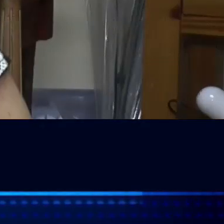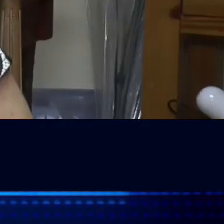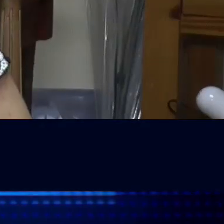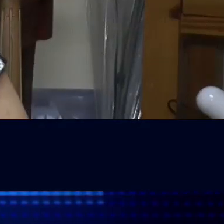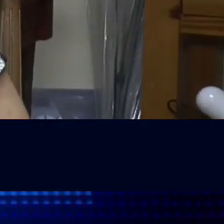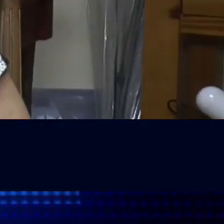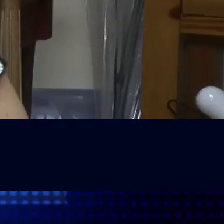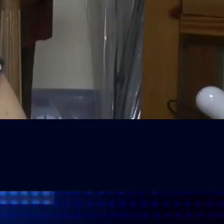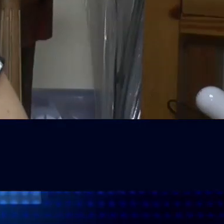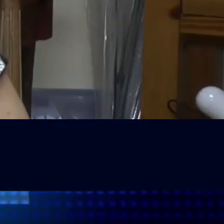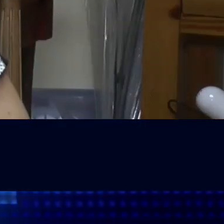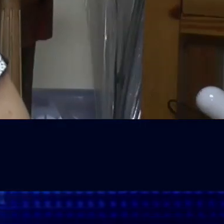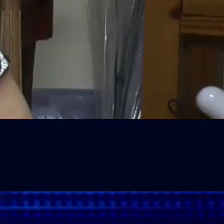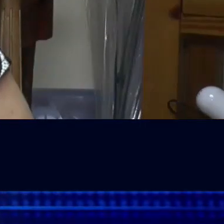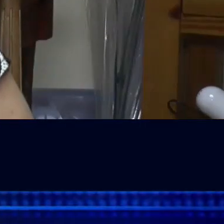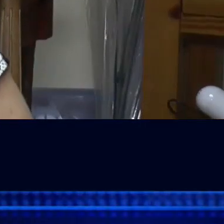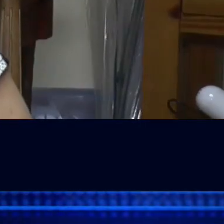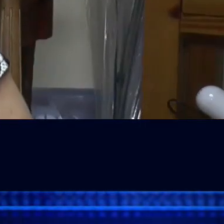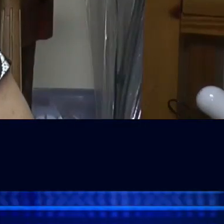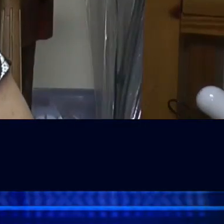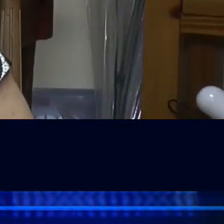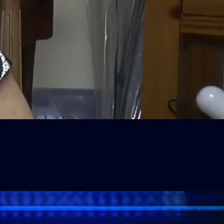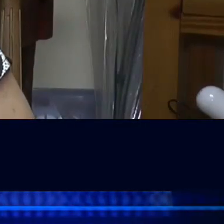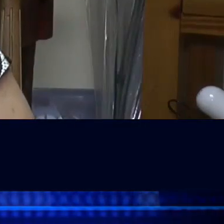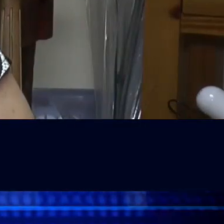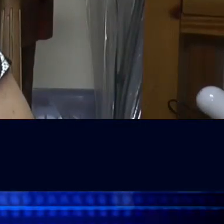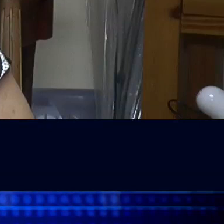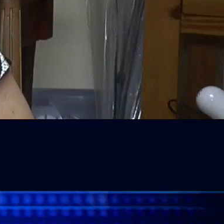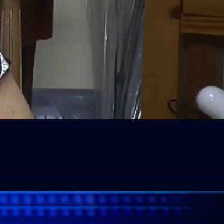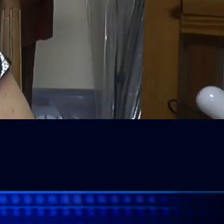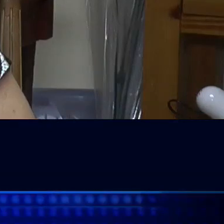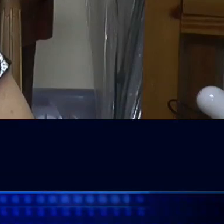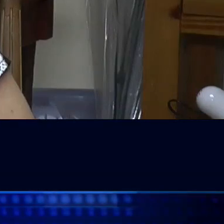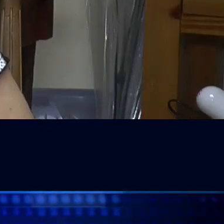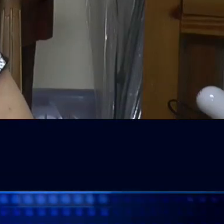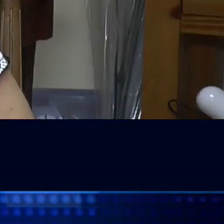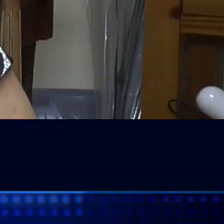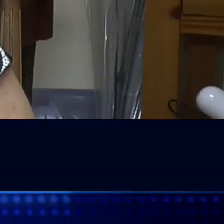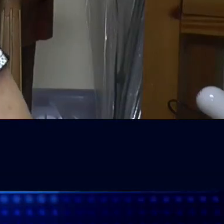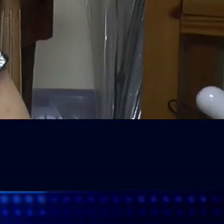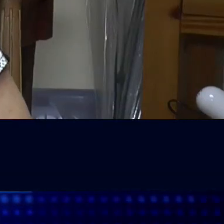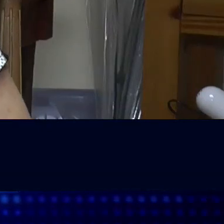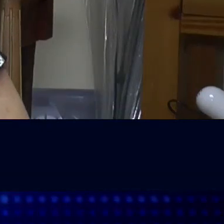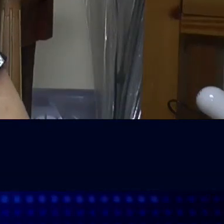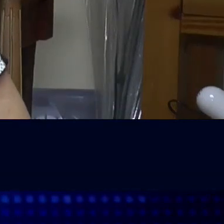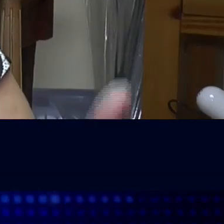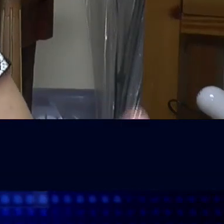distintos organismos que a veces solicitan, como el jardín, como el tema del INAU. Y bueno,